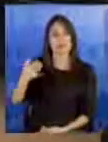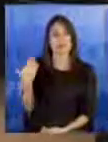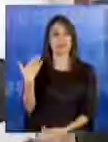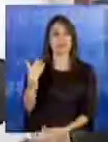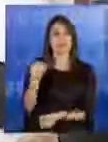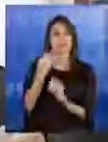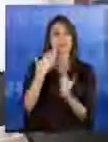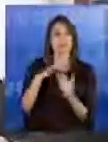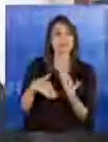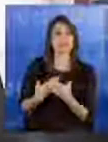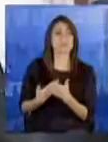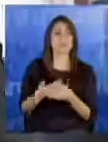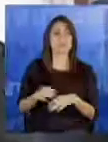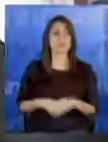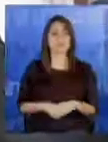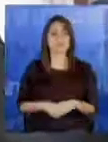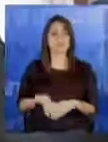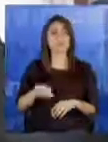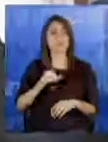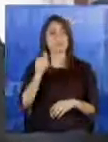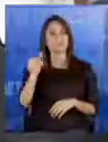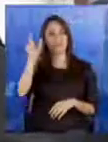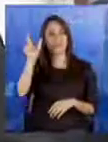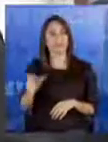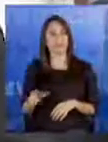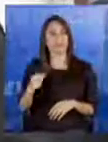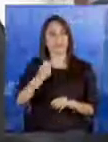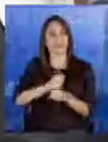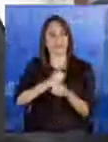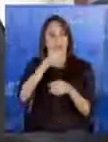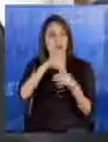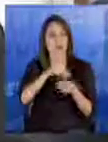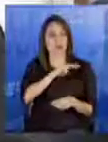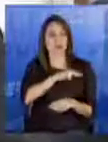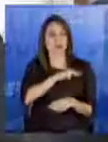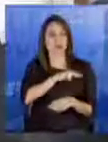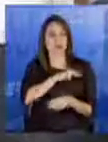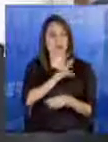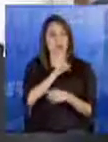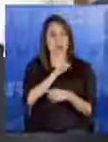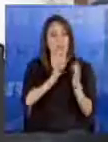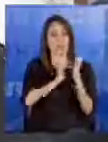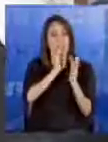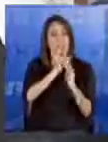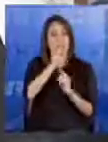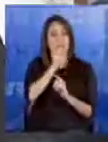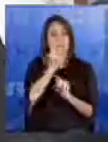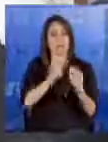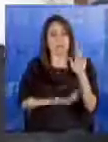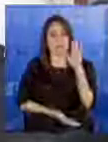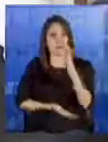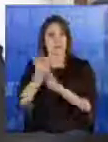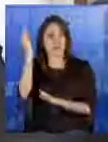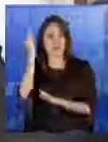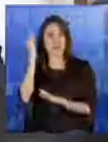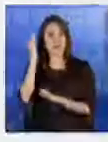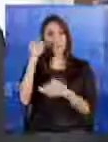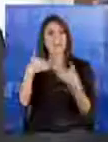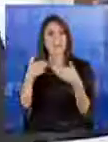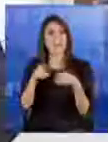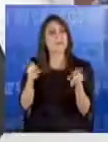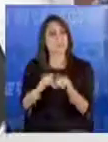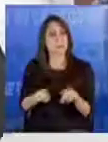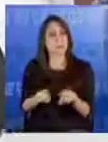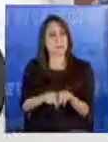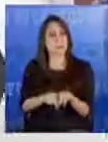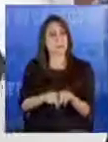Holguín, funcionario del municipio, viaja el 2 de abril del 2014 también a Panamá y el